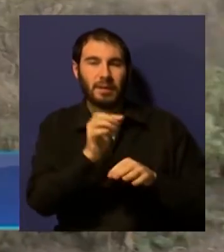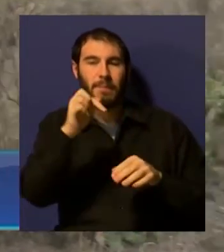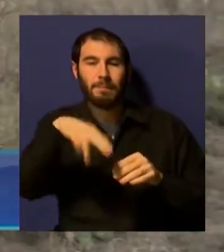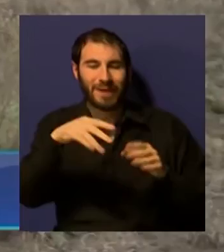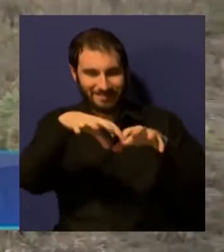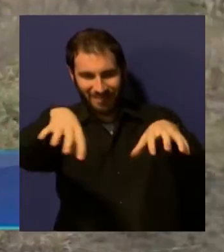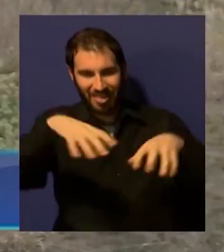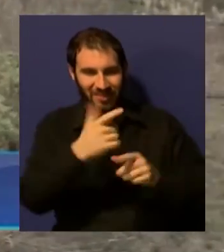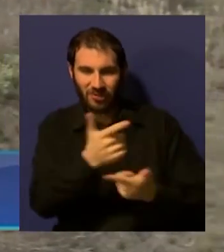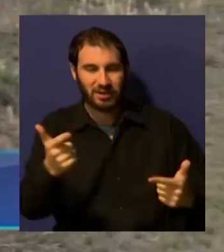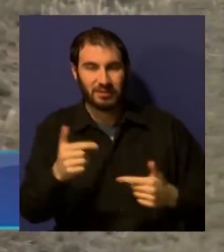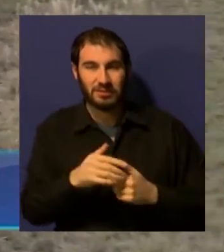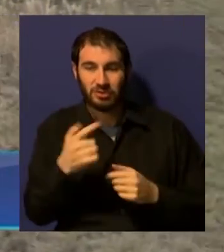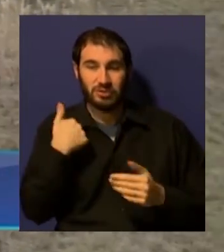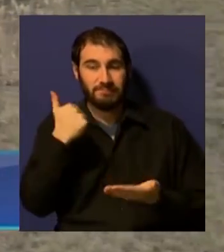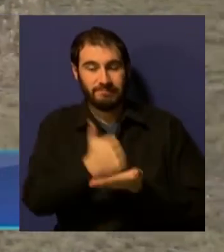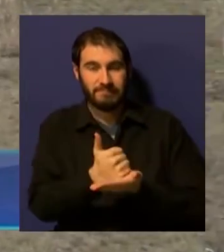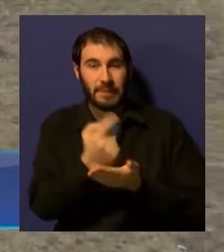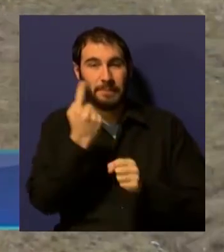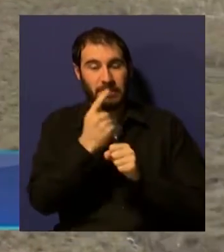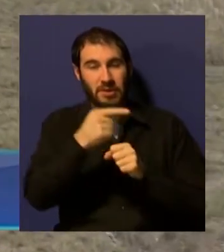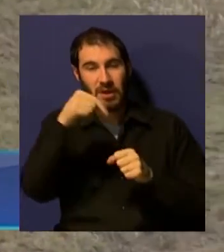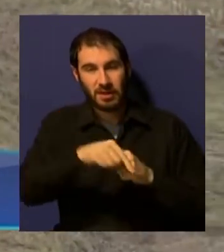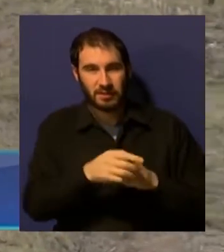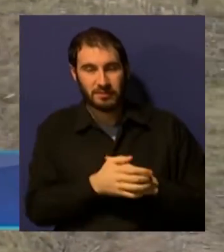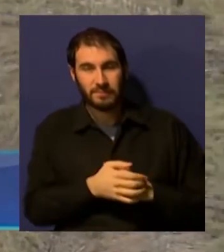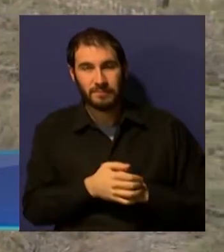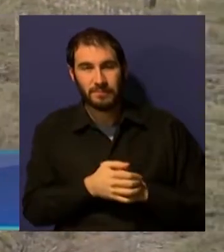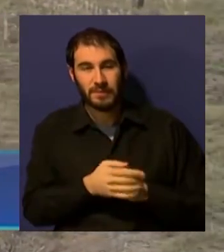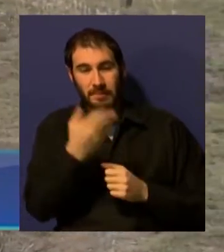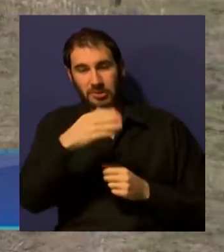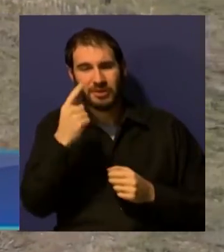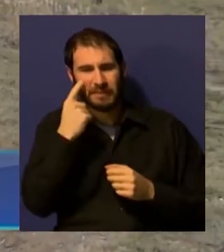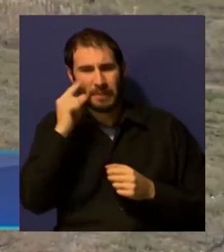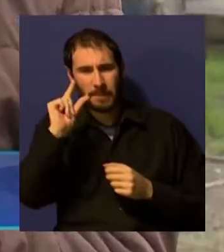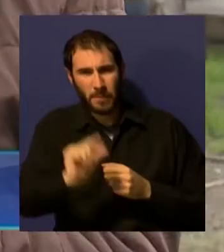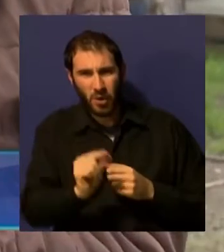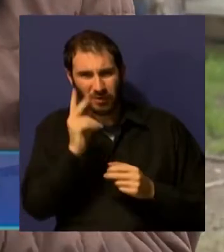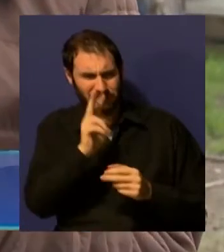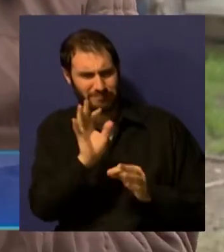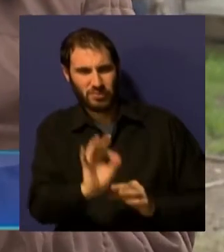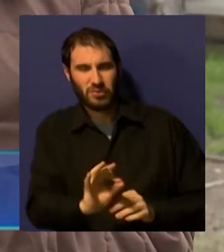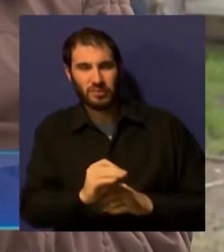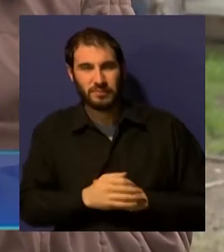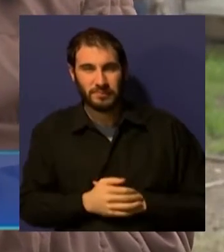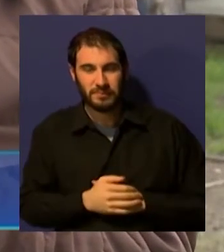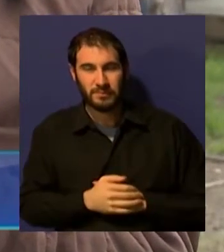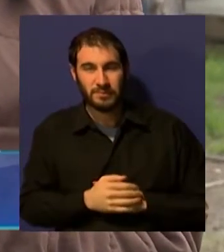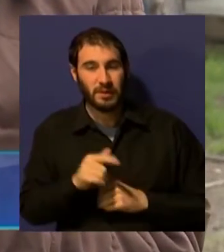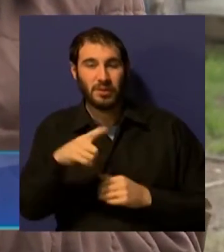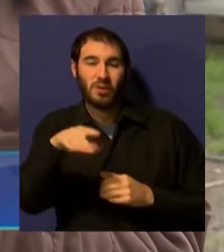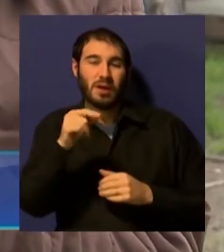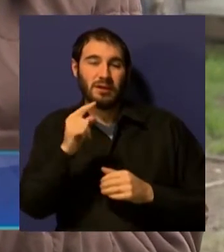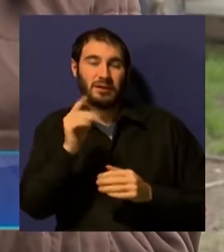planificación urbana. Cuando nosotros nos instalamos, como ven acá, hay pocos habitantes a la vista. Fue